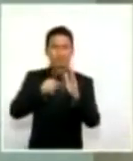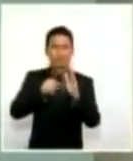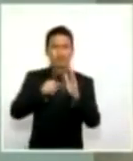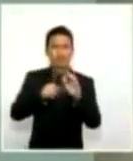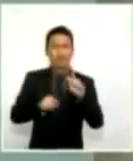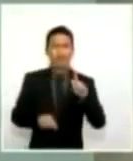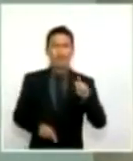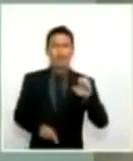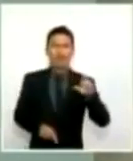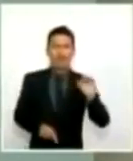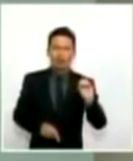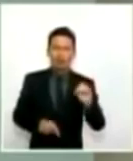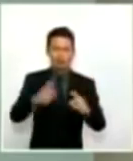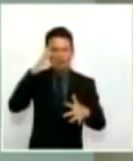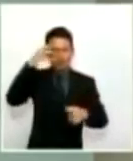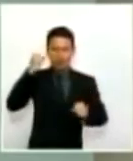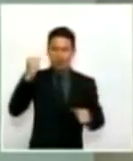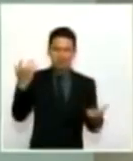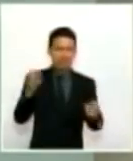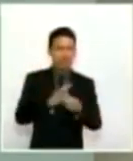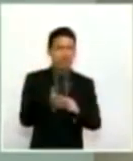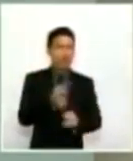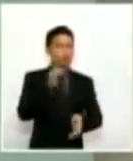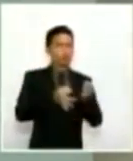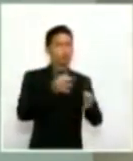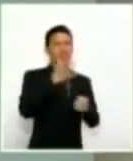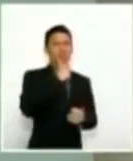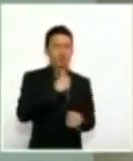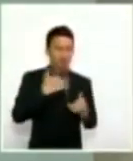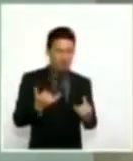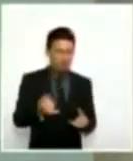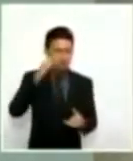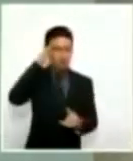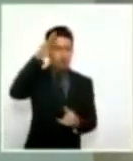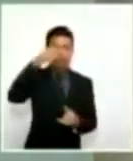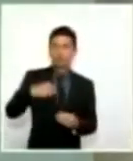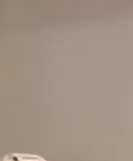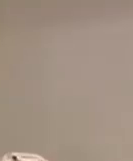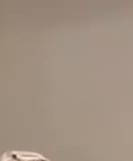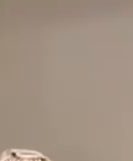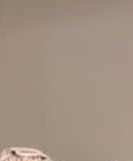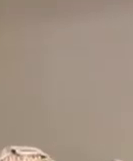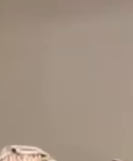es un fuero de impunidad para el presente y para el futuro de este país. Muchas gracias, señor presidente.